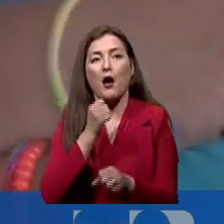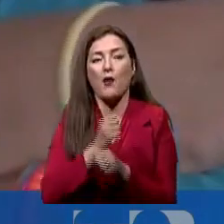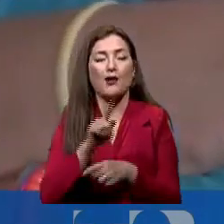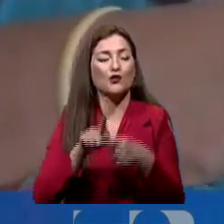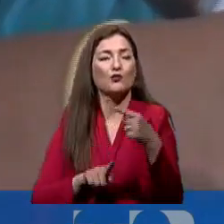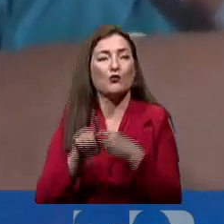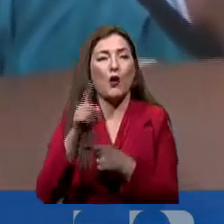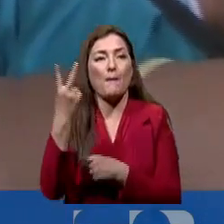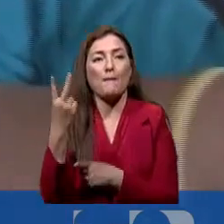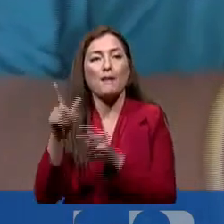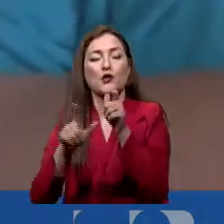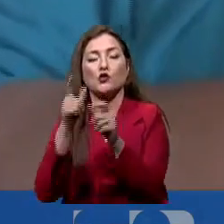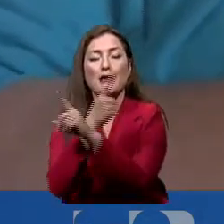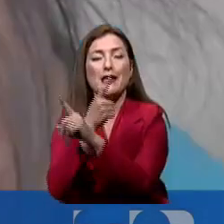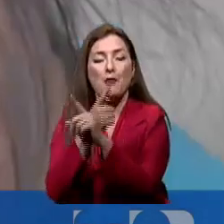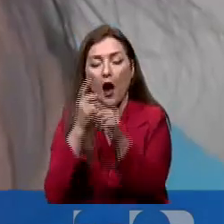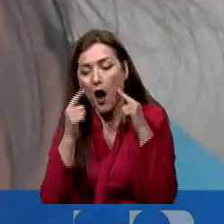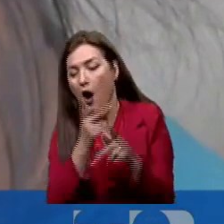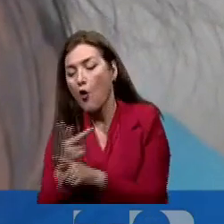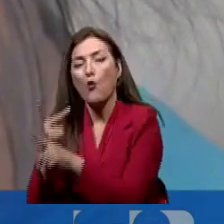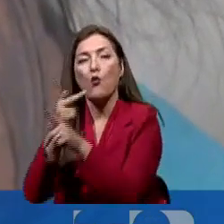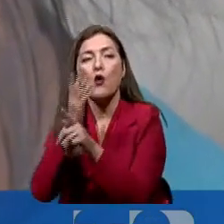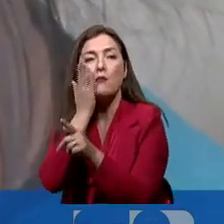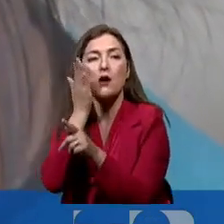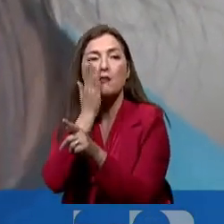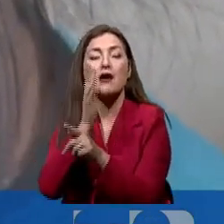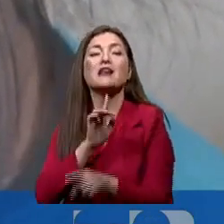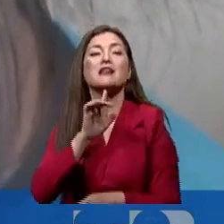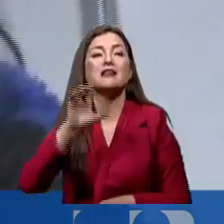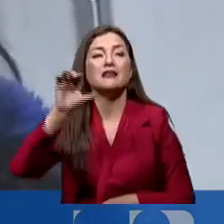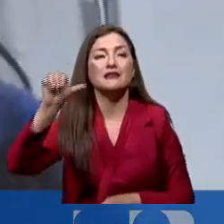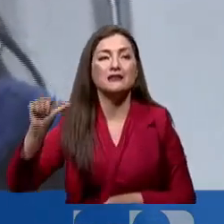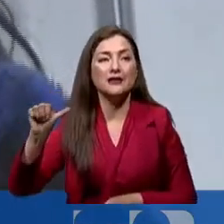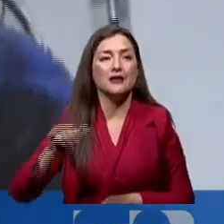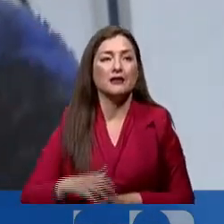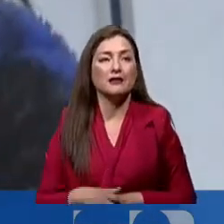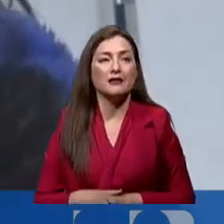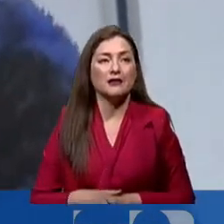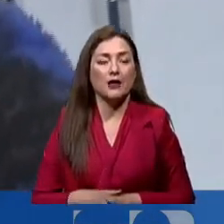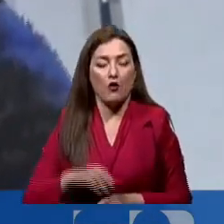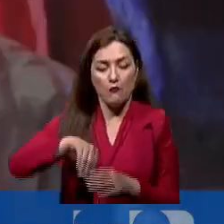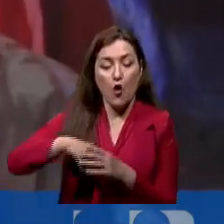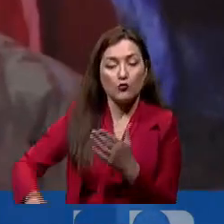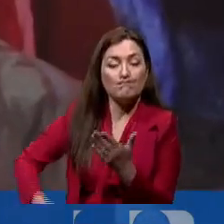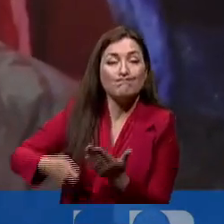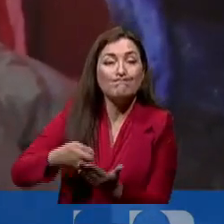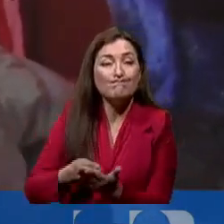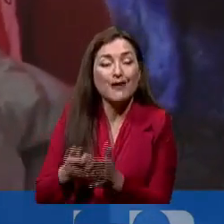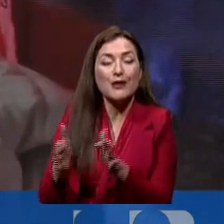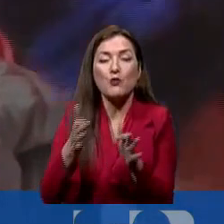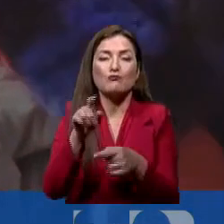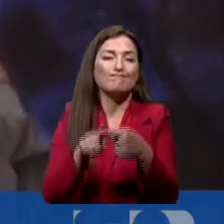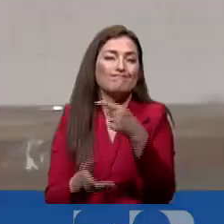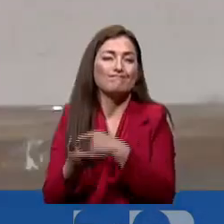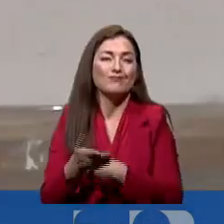cuidado de otras dos personas con discapacidad, su madre y su tía. Por ello no cuenta con los recursos para afrontar el tratamiento